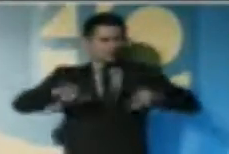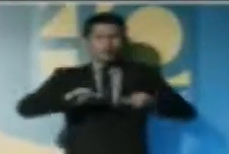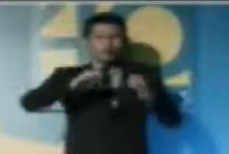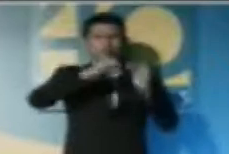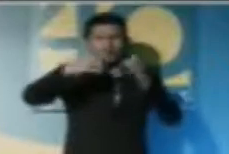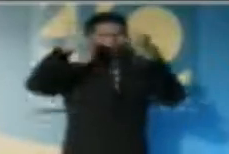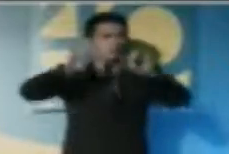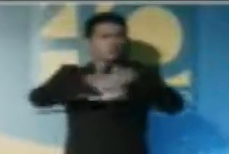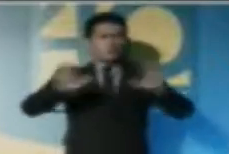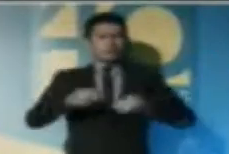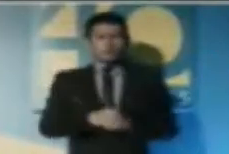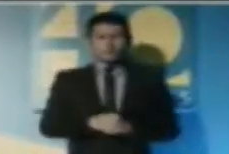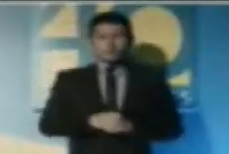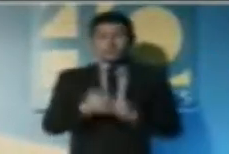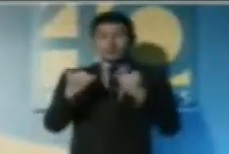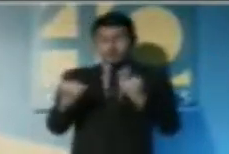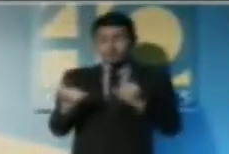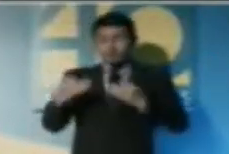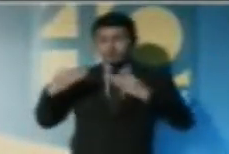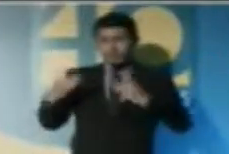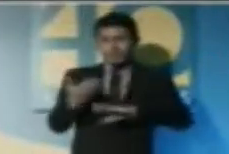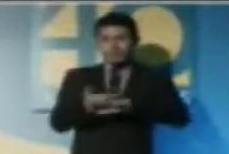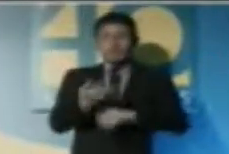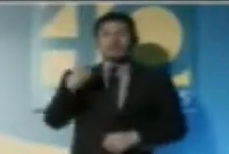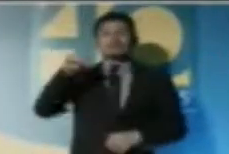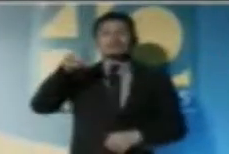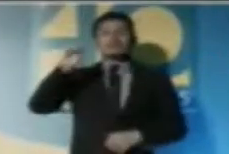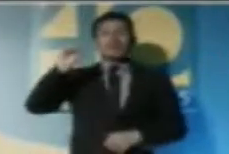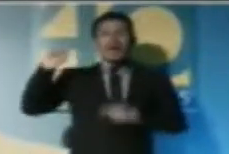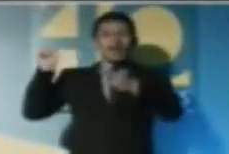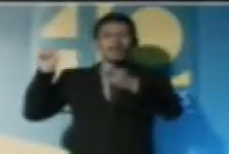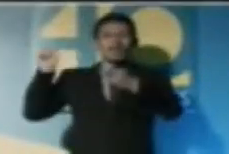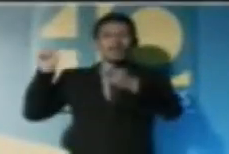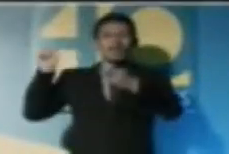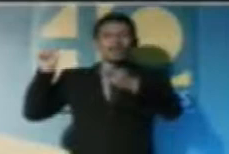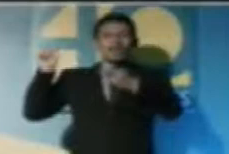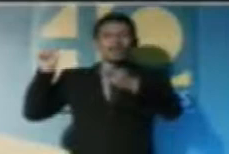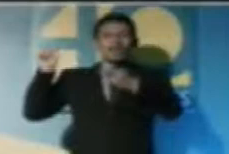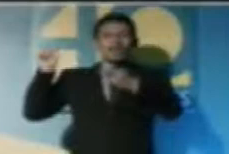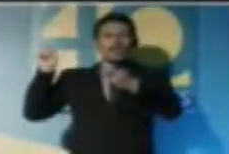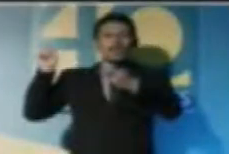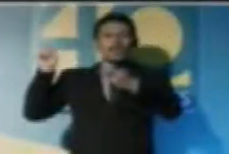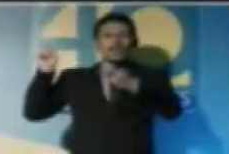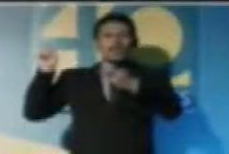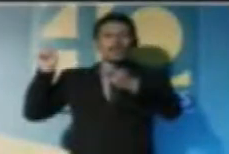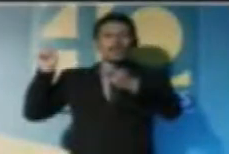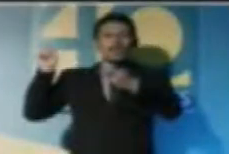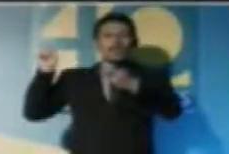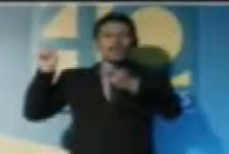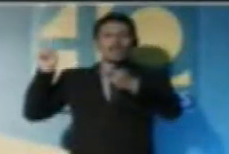Está lejos de toda temeridad decir que después de estos 60 años de confrontaciones no existe una